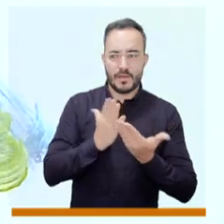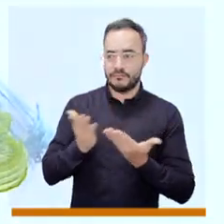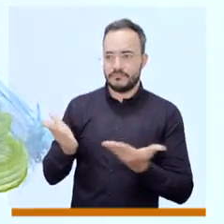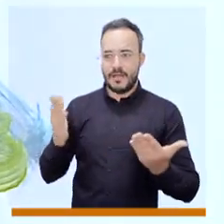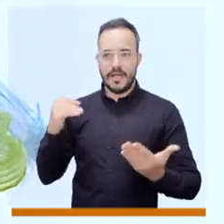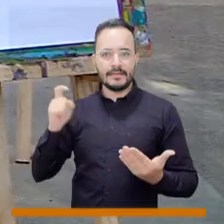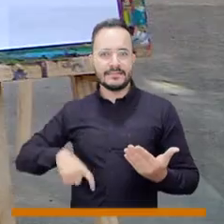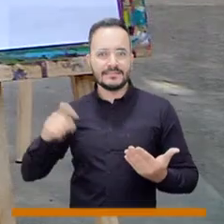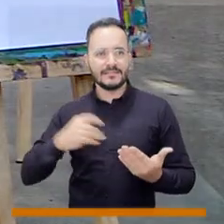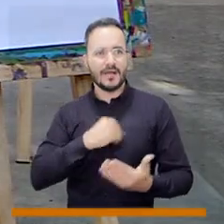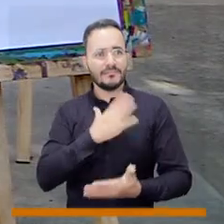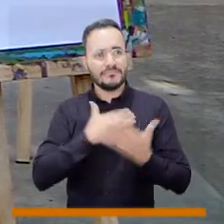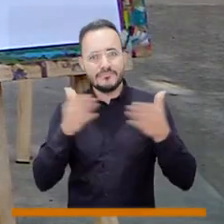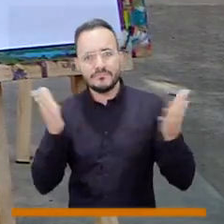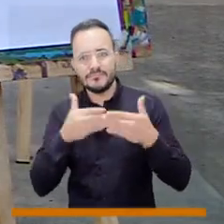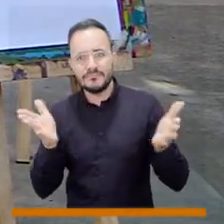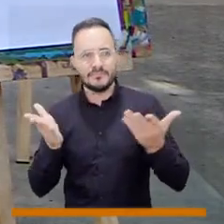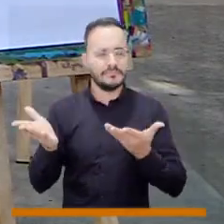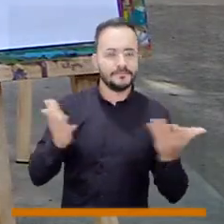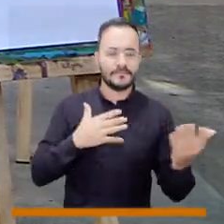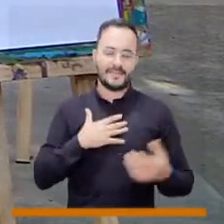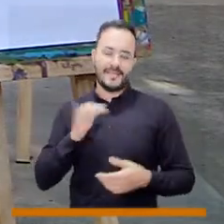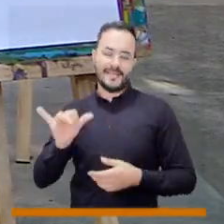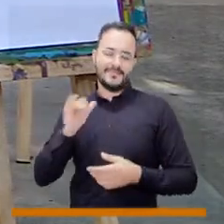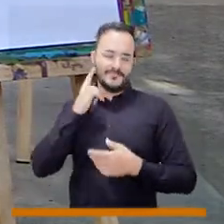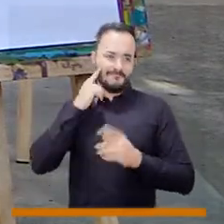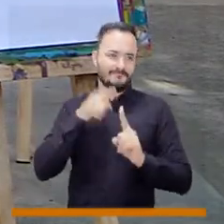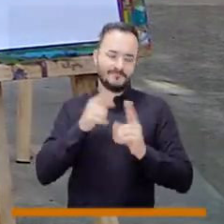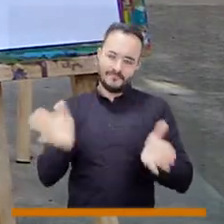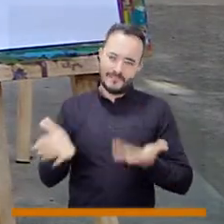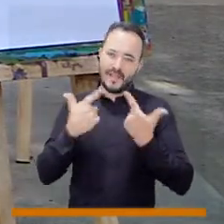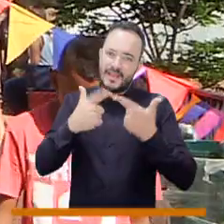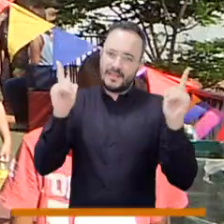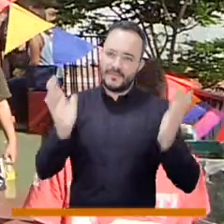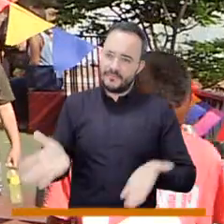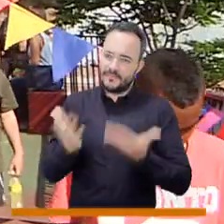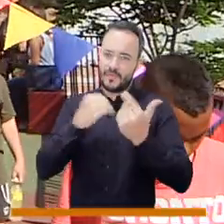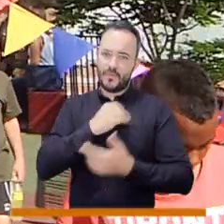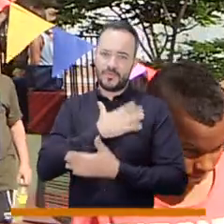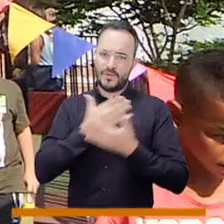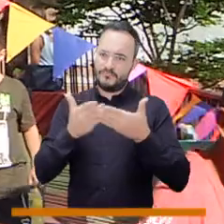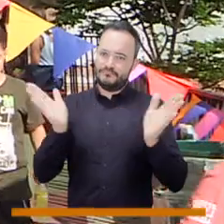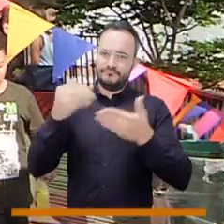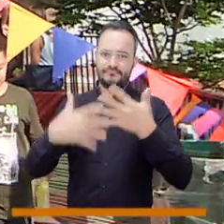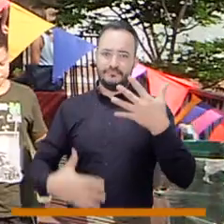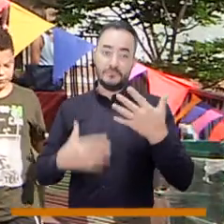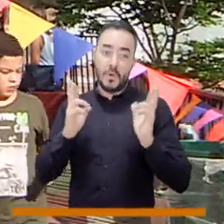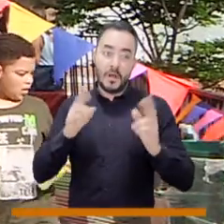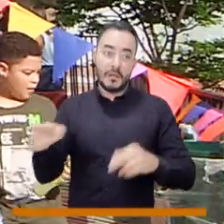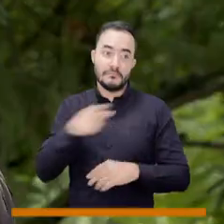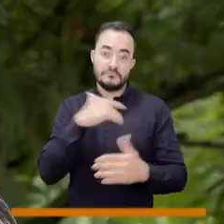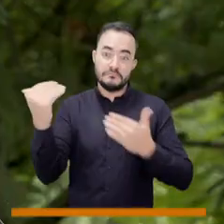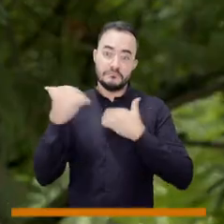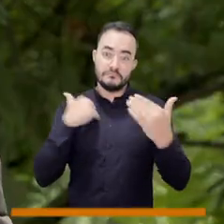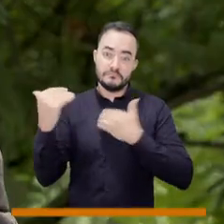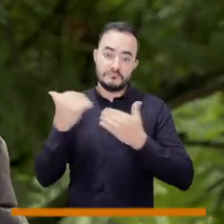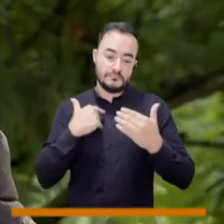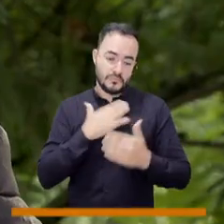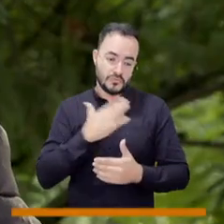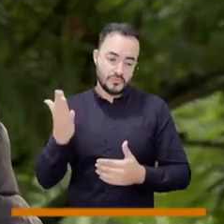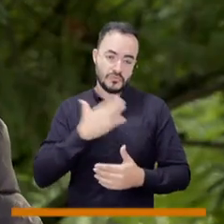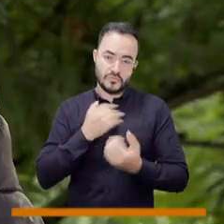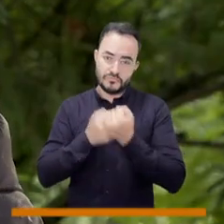digna, oportunidades de salud, de deporte. Entonces yo quiero trabajar por la libertad y por las oportunidades de Medellín, si los ciudadanos así me lo